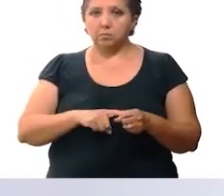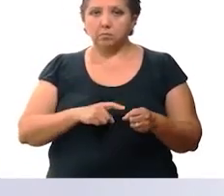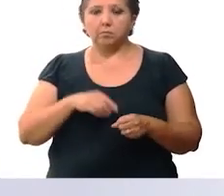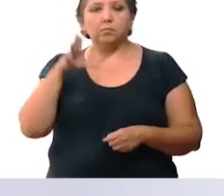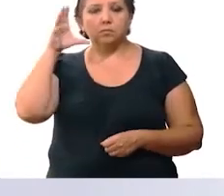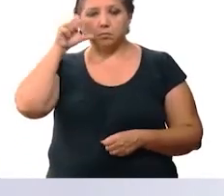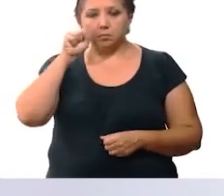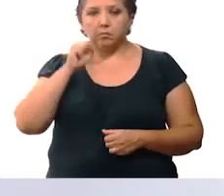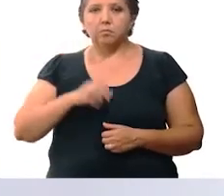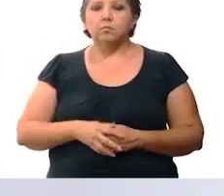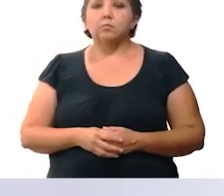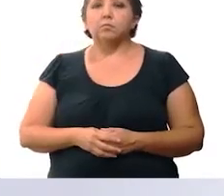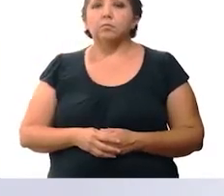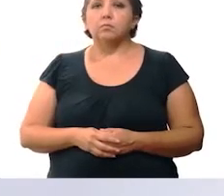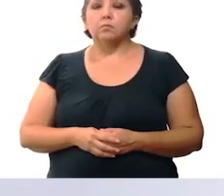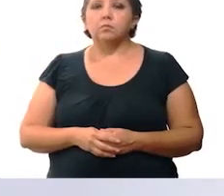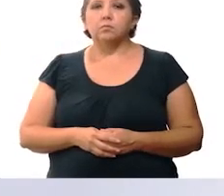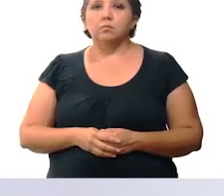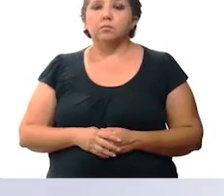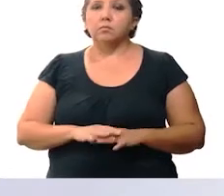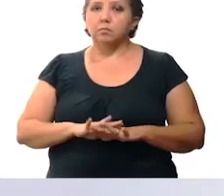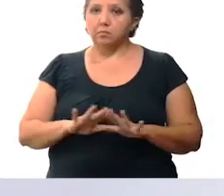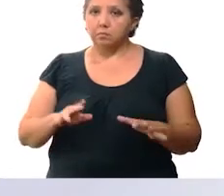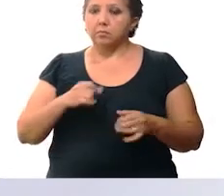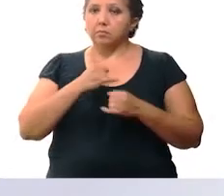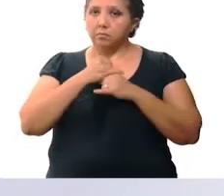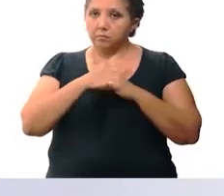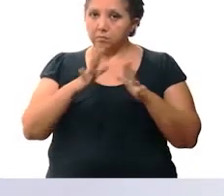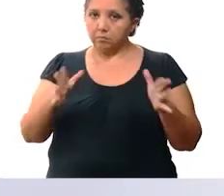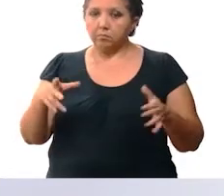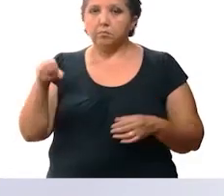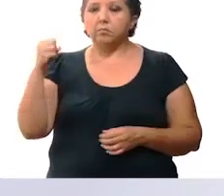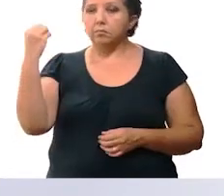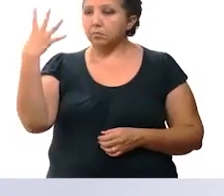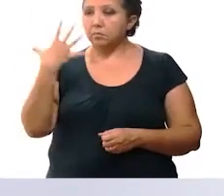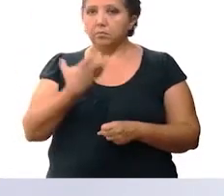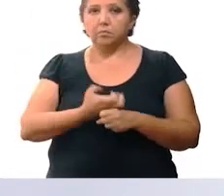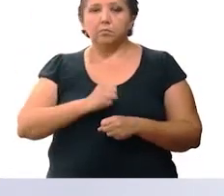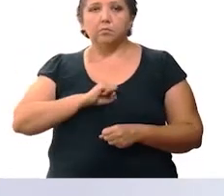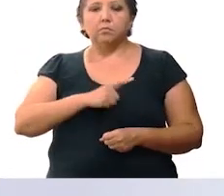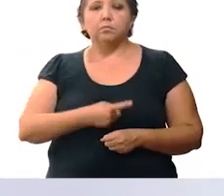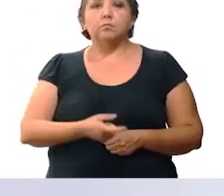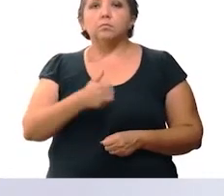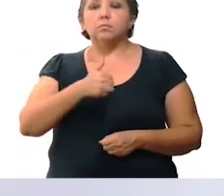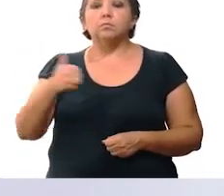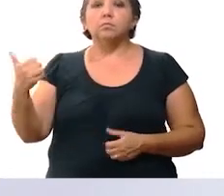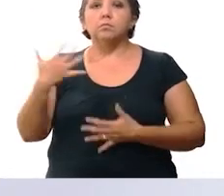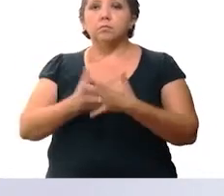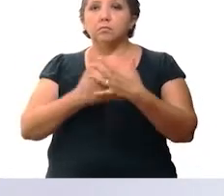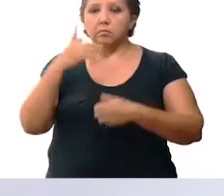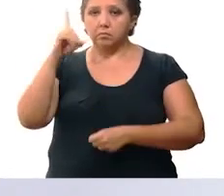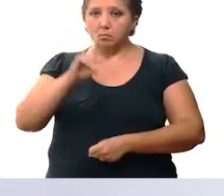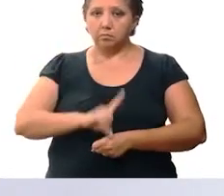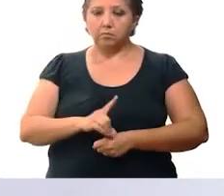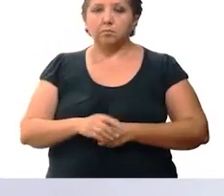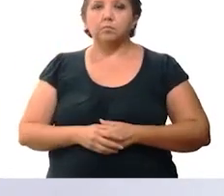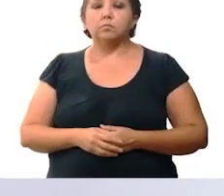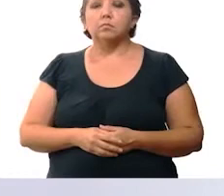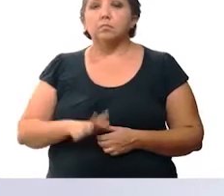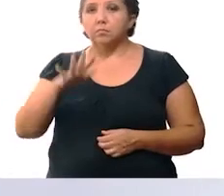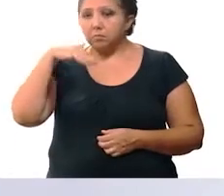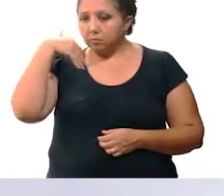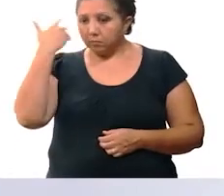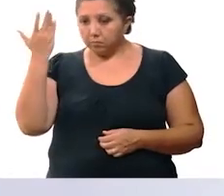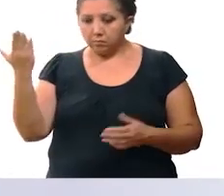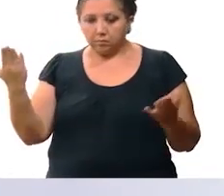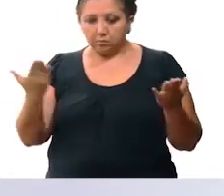marcan color naranja. Como se ha informado, el semáforo estatal de salud se va a dar a conocer cada 15 días, con la